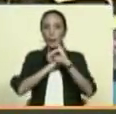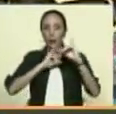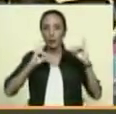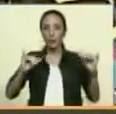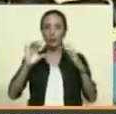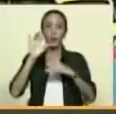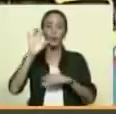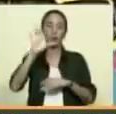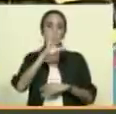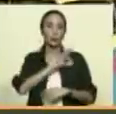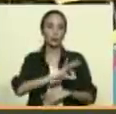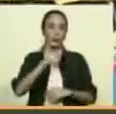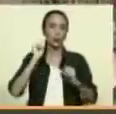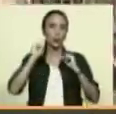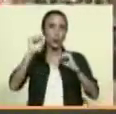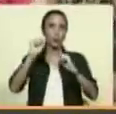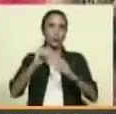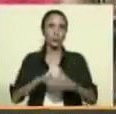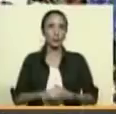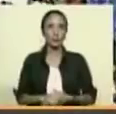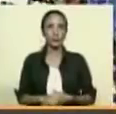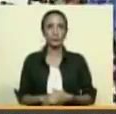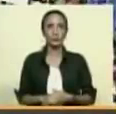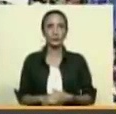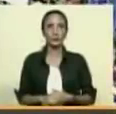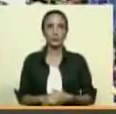¡Independencia y patria socialista!